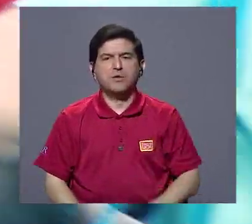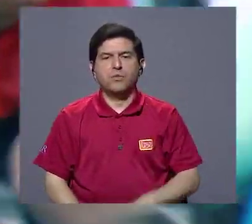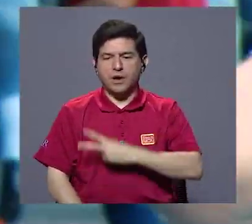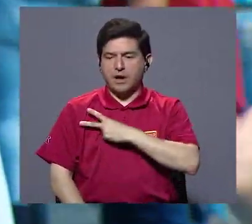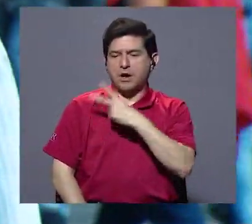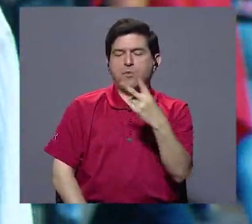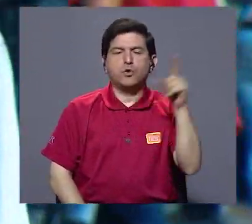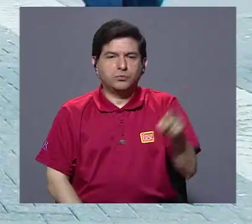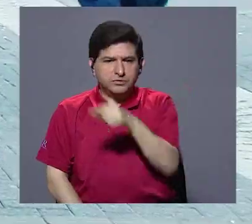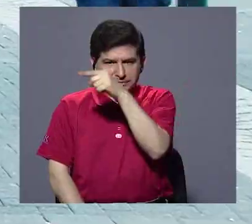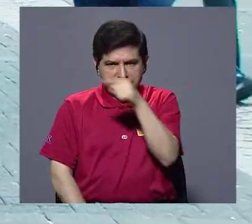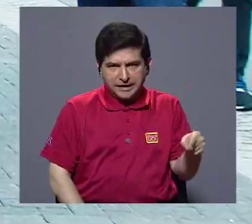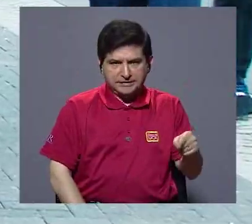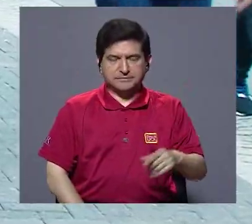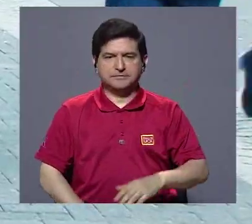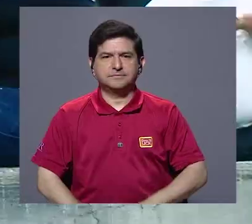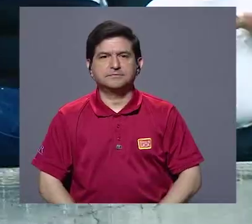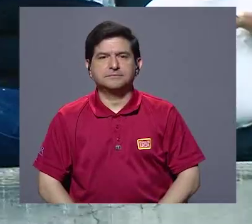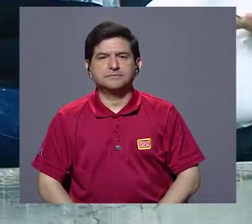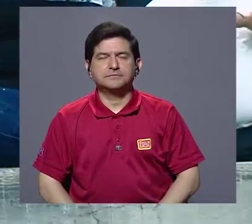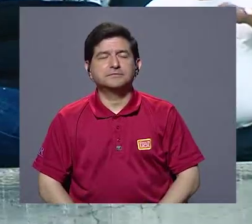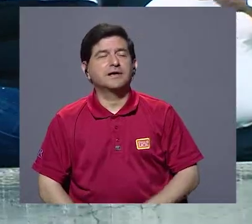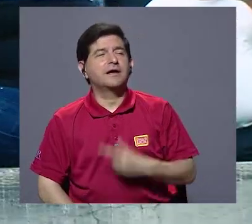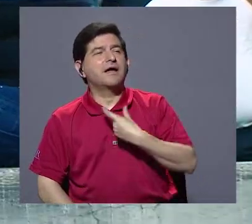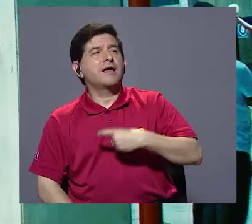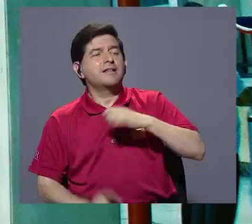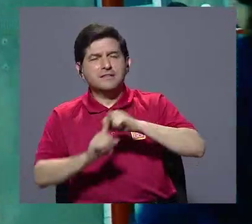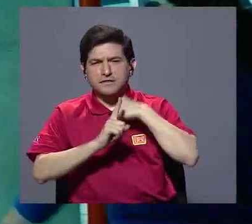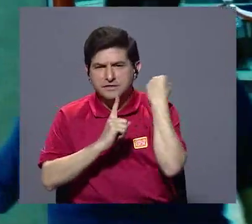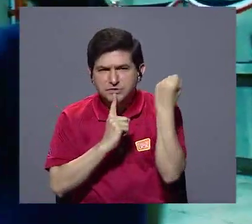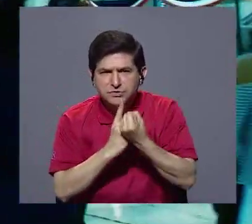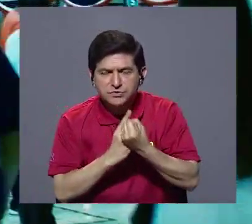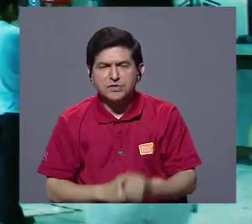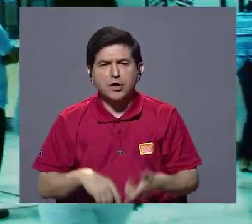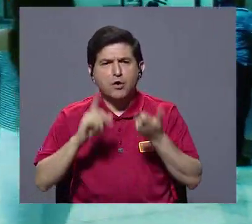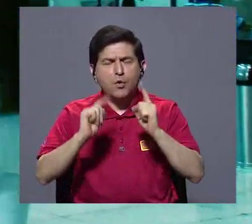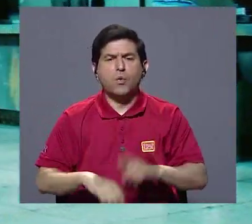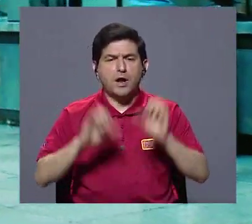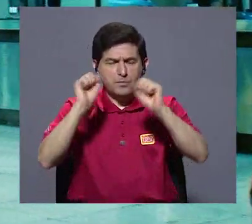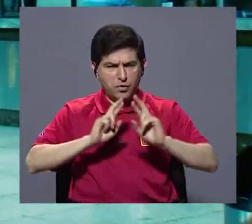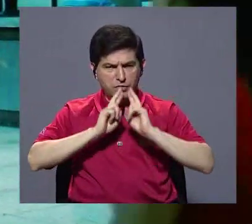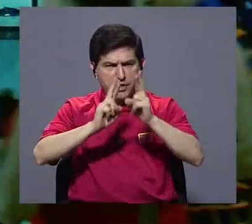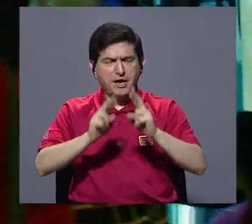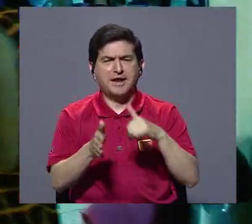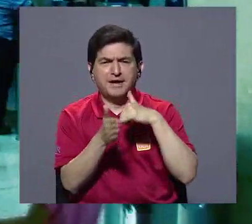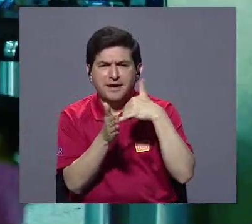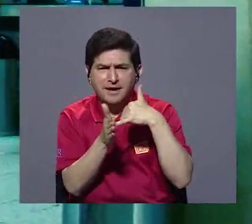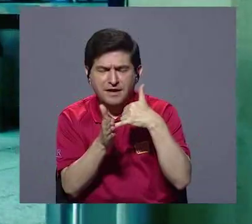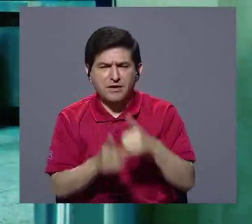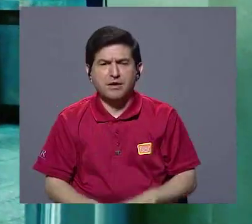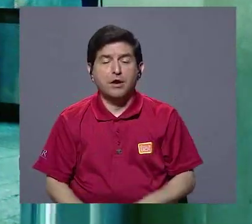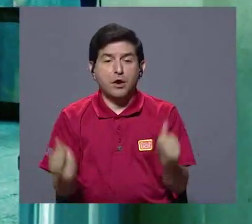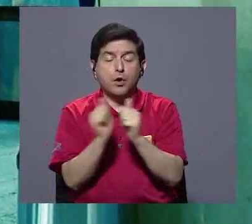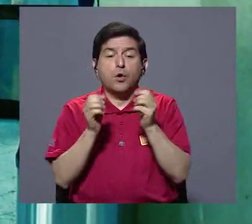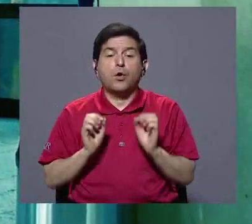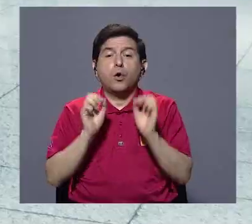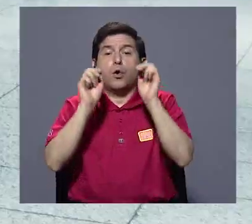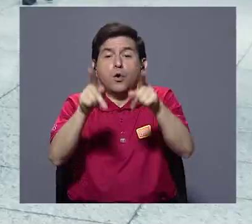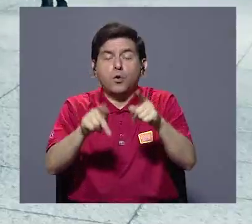de la voluntad de erradicarlas. Nuestra gran aspiración como sociedad ha de ser la de poder responder a las vulnerabilidades